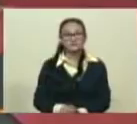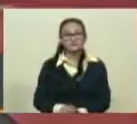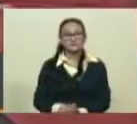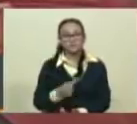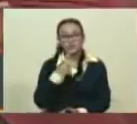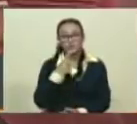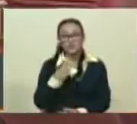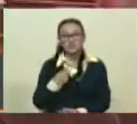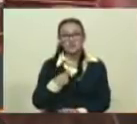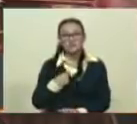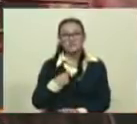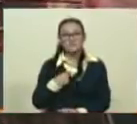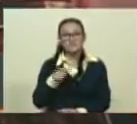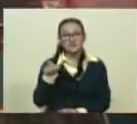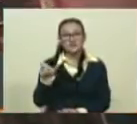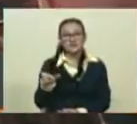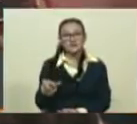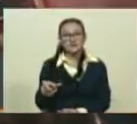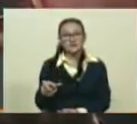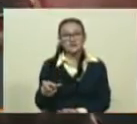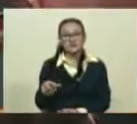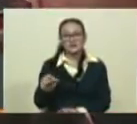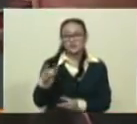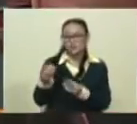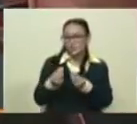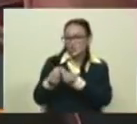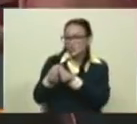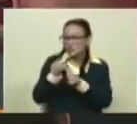quién andas y te diré quién eres.